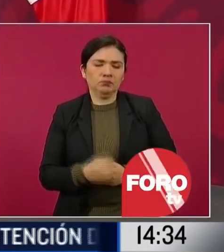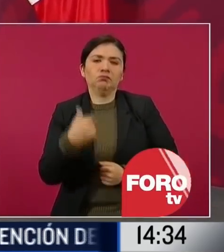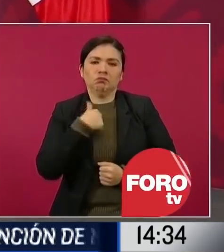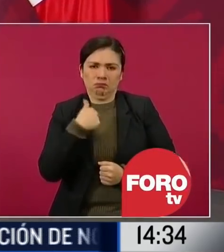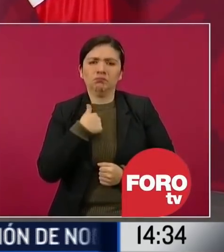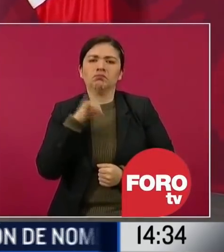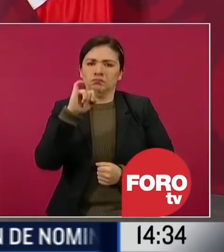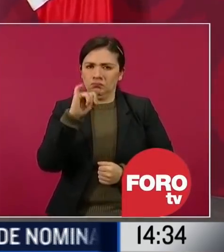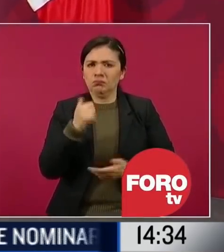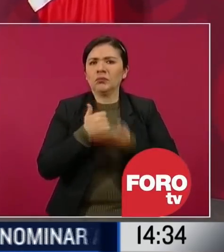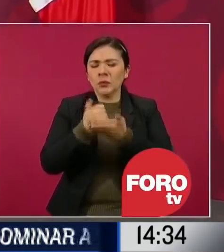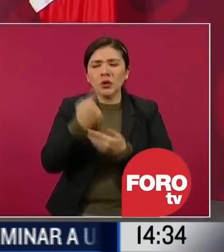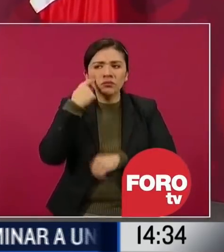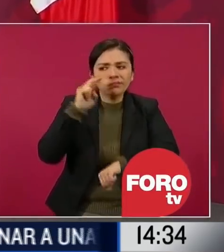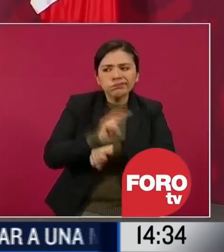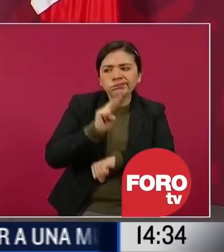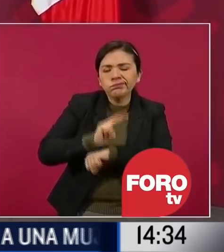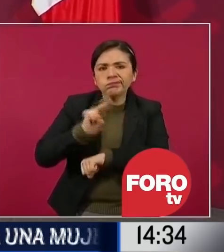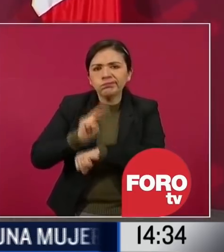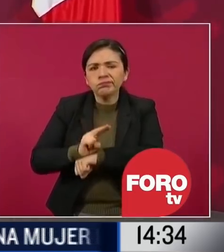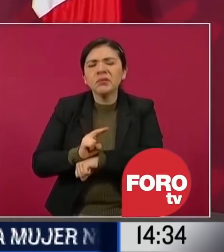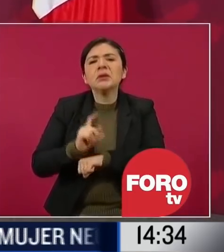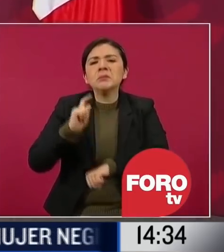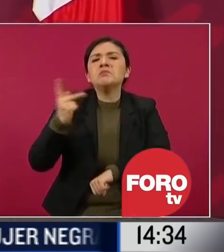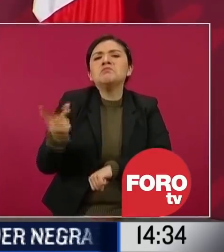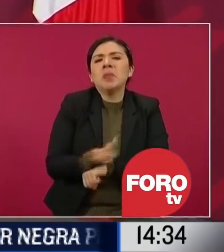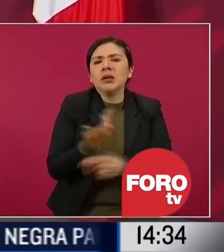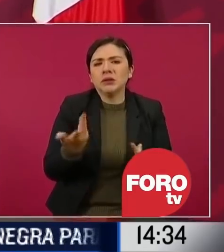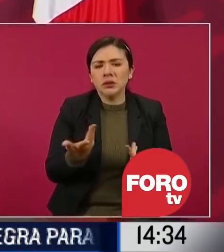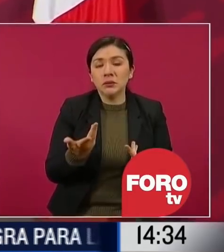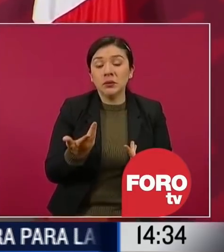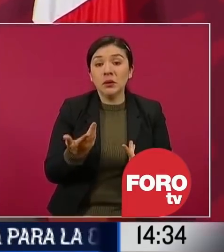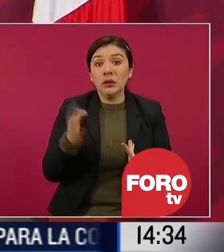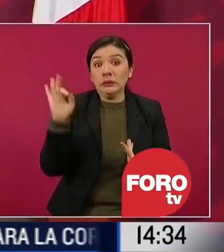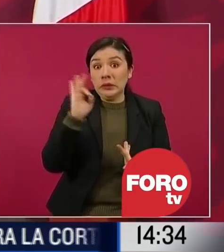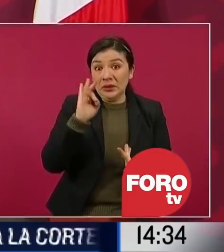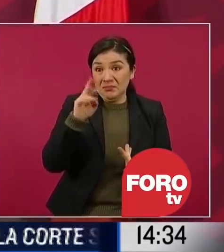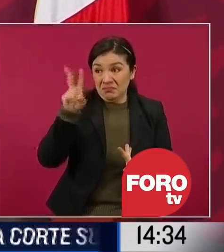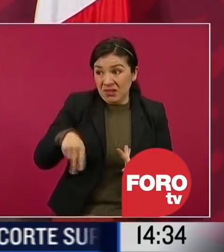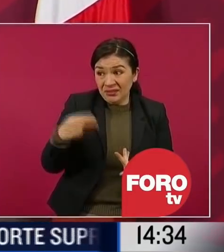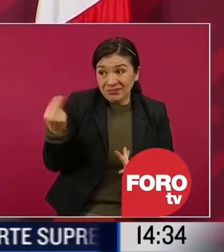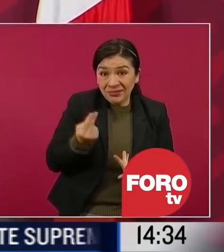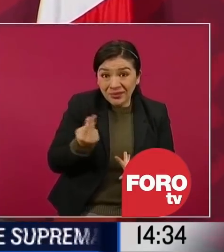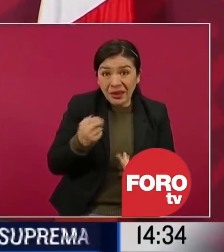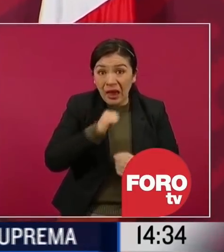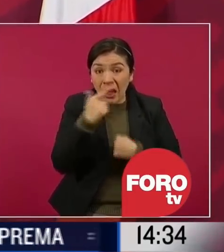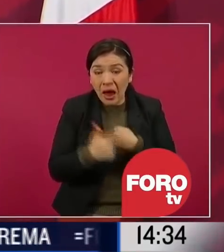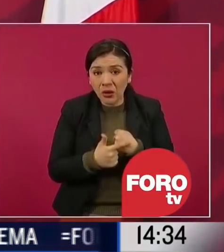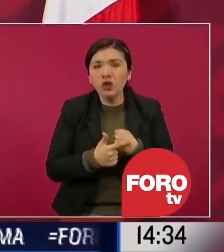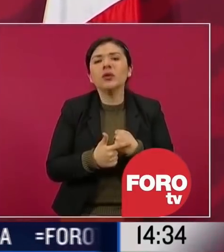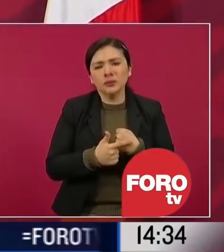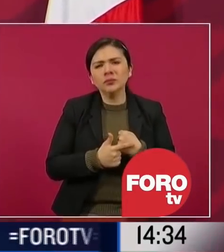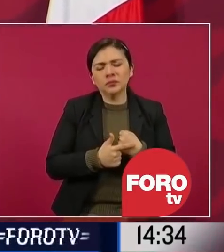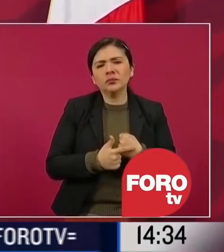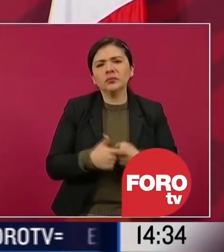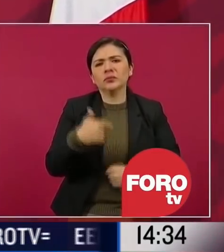vamos a estar pendientes y si es necesario, pues vamos